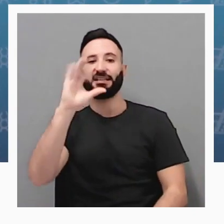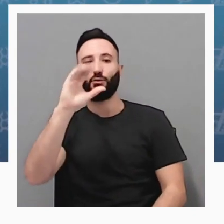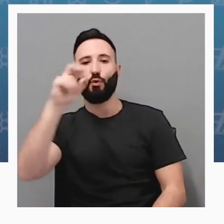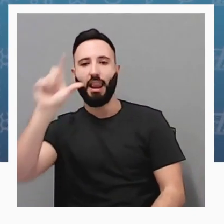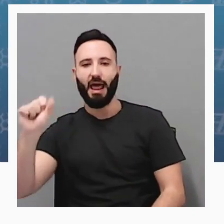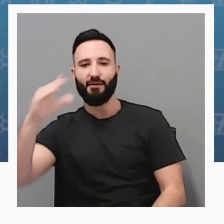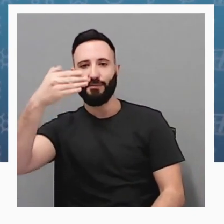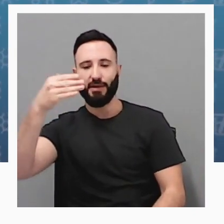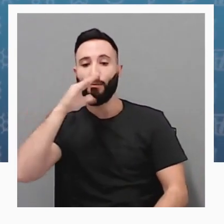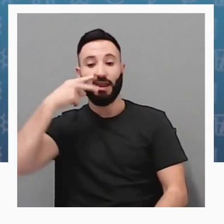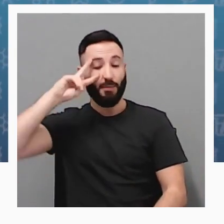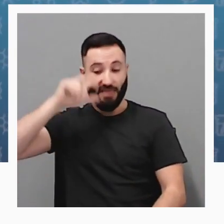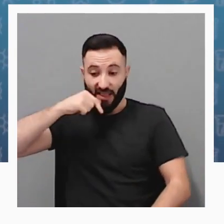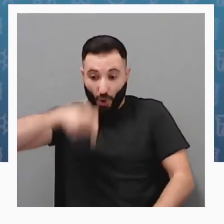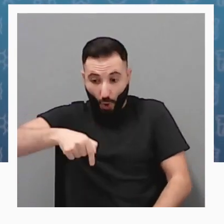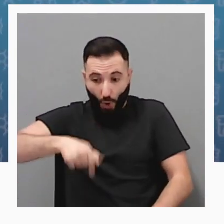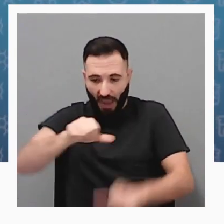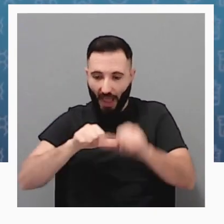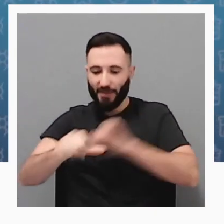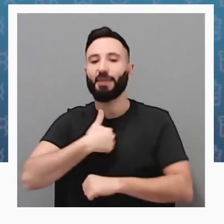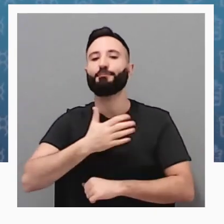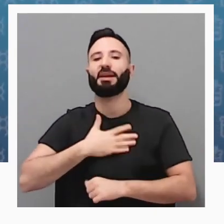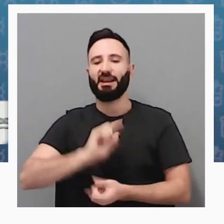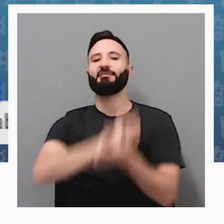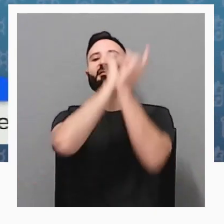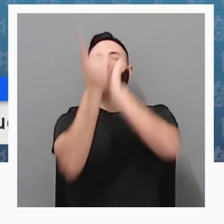hoy pueden provocar los grandes cambios del mañana.